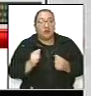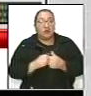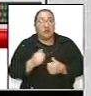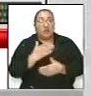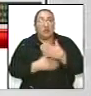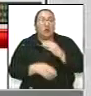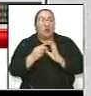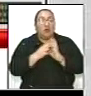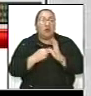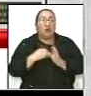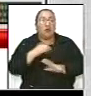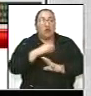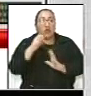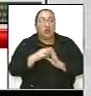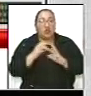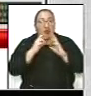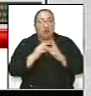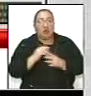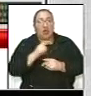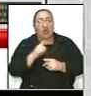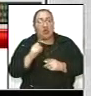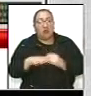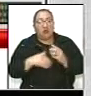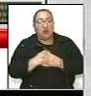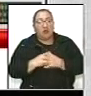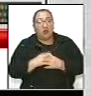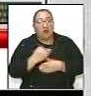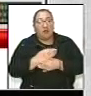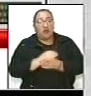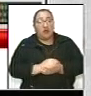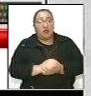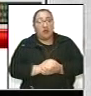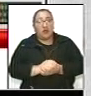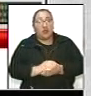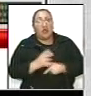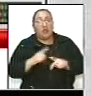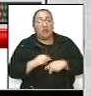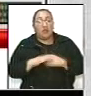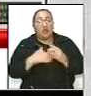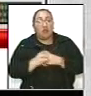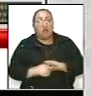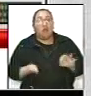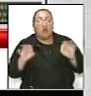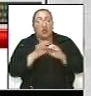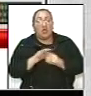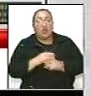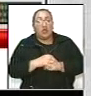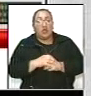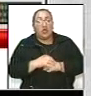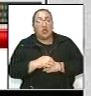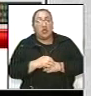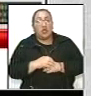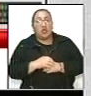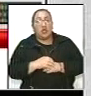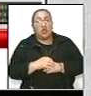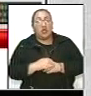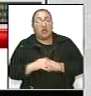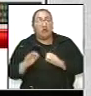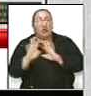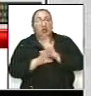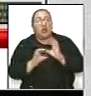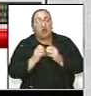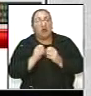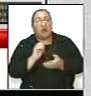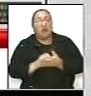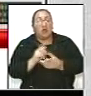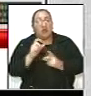y proyectos que respondan a cada uno de los tipos dependiendo de la gran importancia y protegiendo sobre todo a los